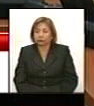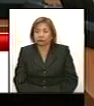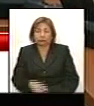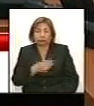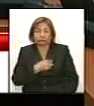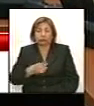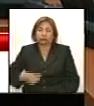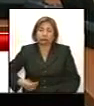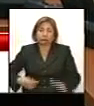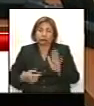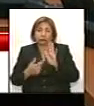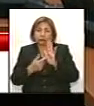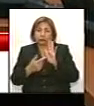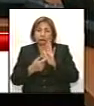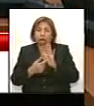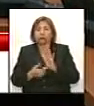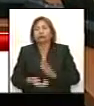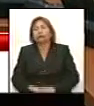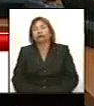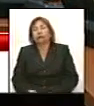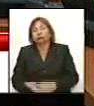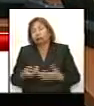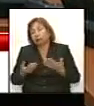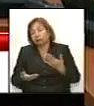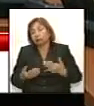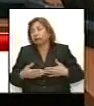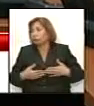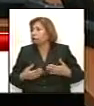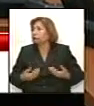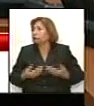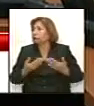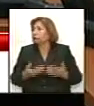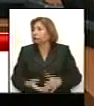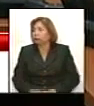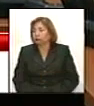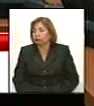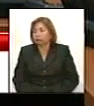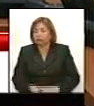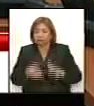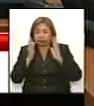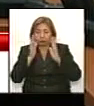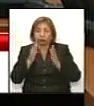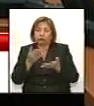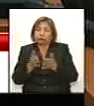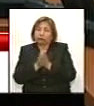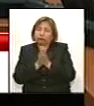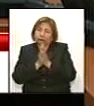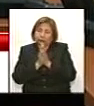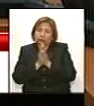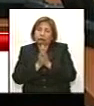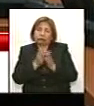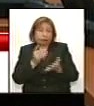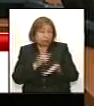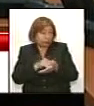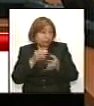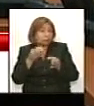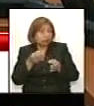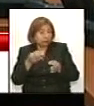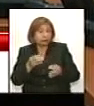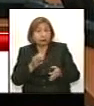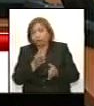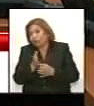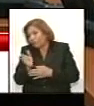ministerios señalados para que pueda realizarse lo que han solicitado, que me parece absolutamente pertinente, ¿no? Por un